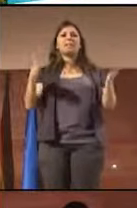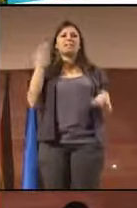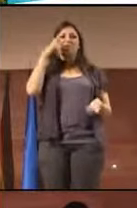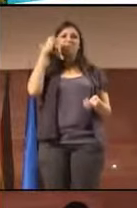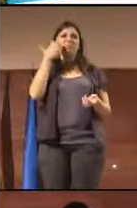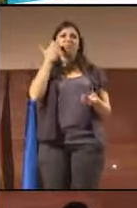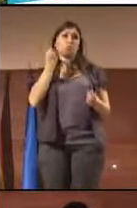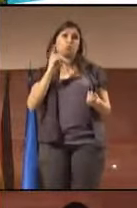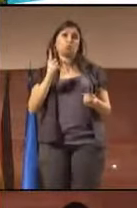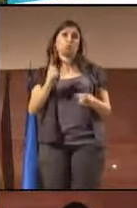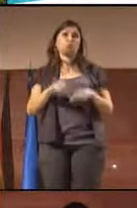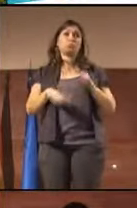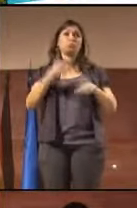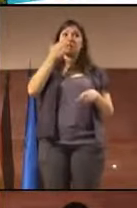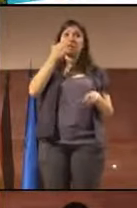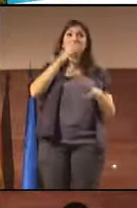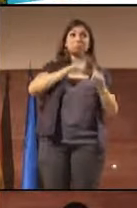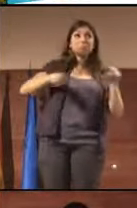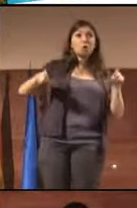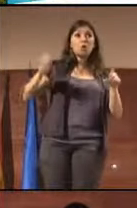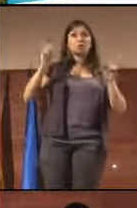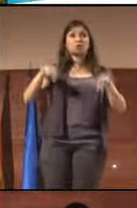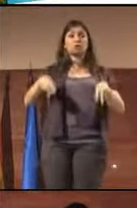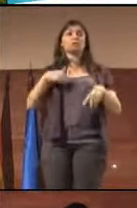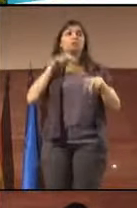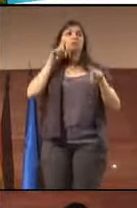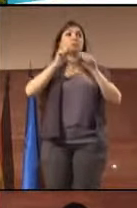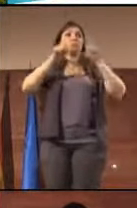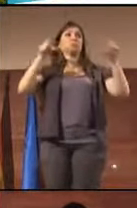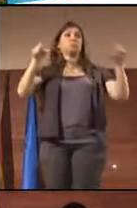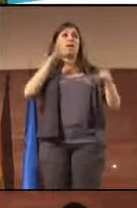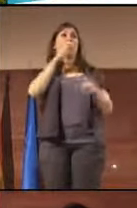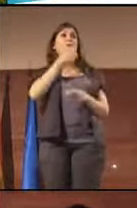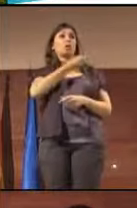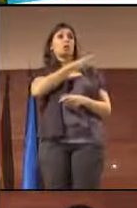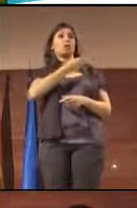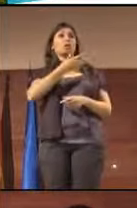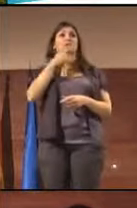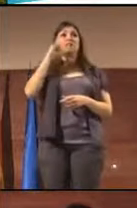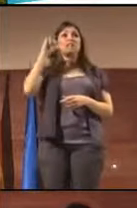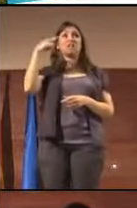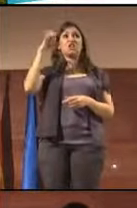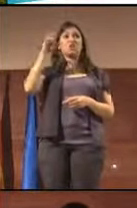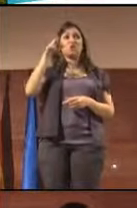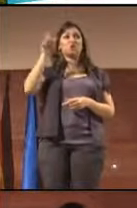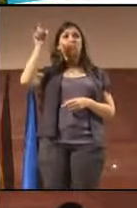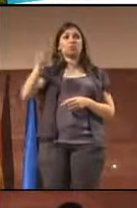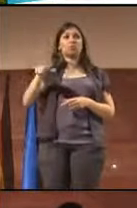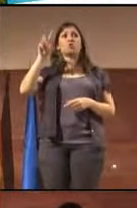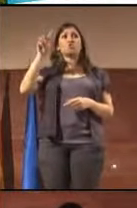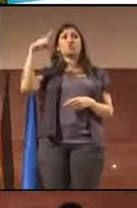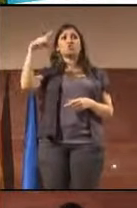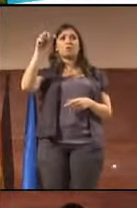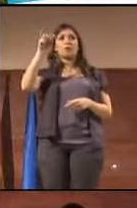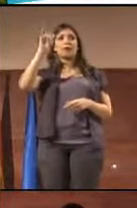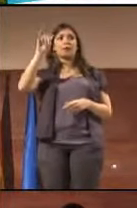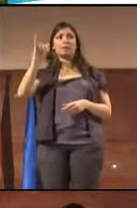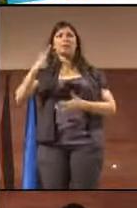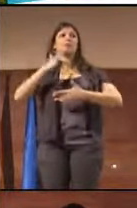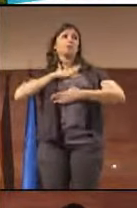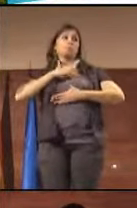extraña. Y bueno, ahí os pongo nuestros contactos de Igor, el compañero Eugenio Nugari, y el